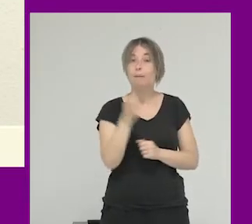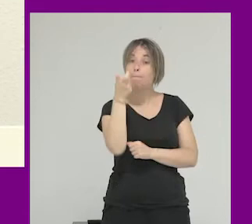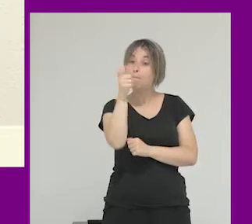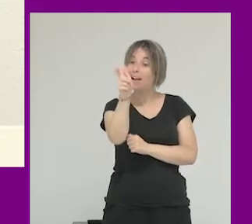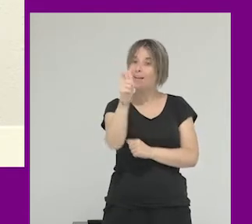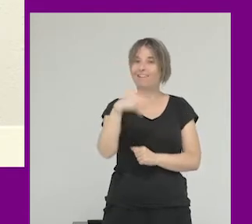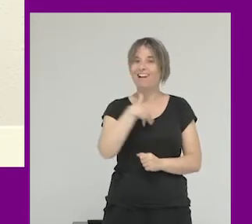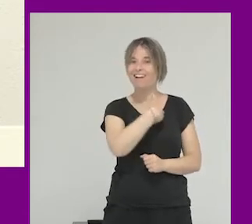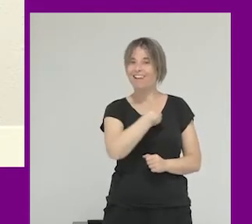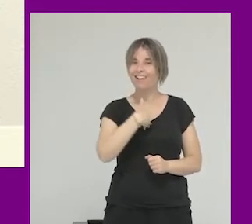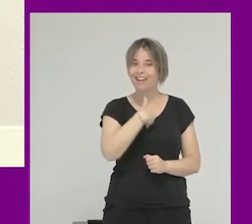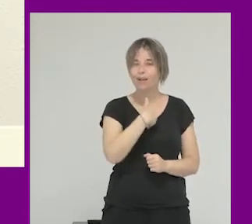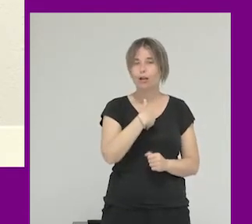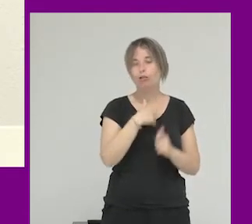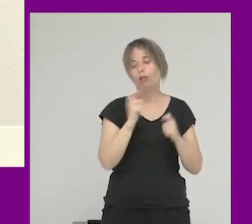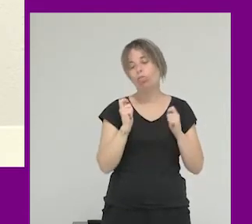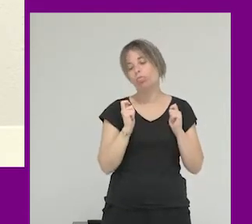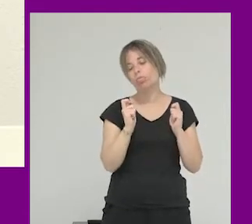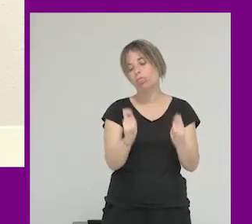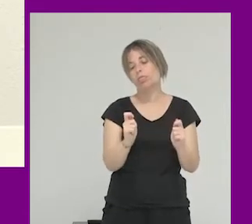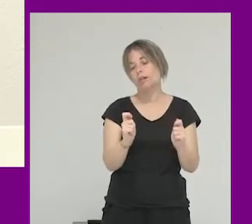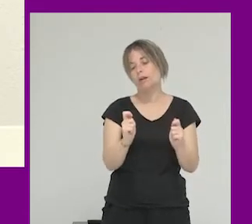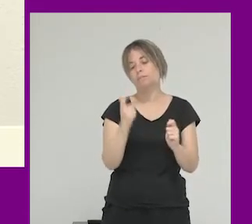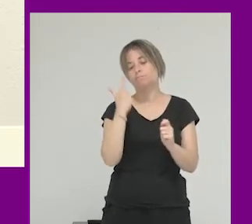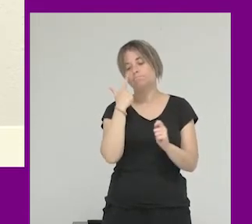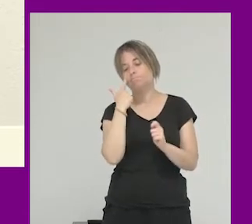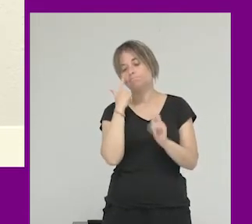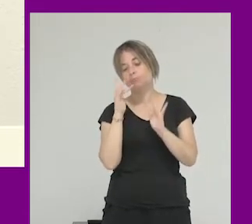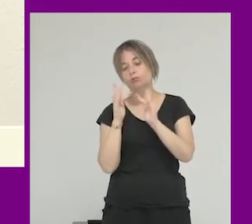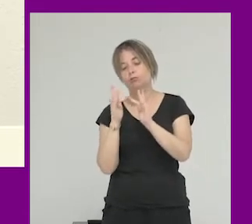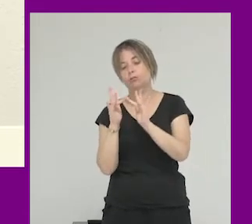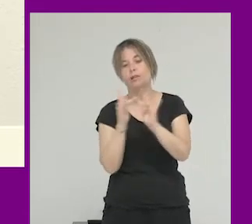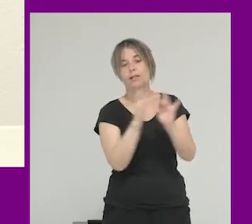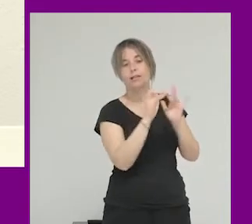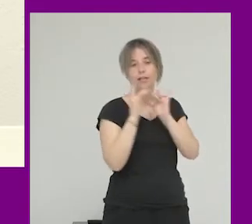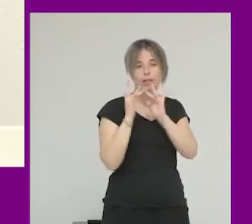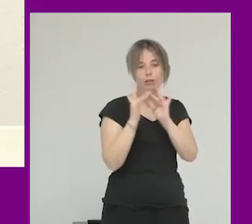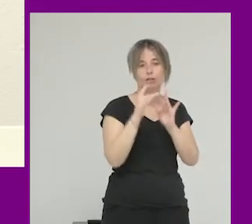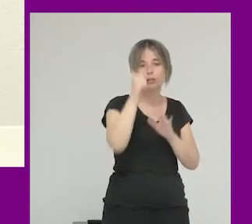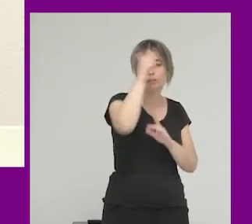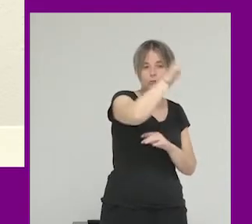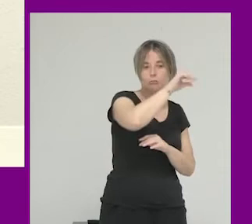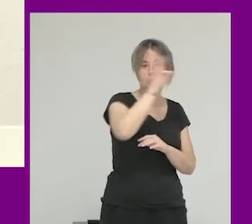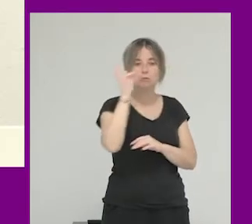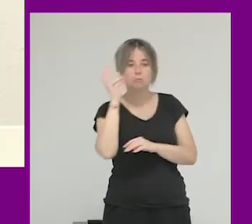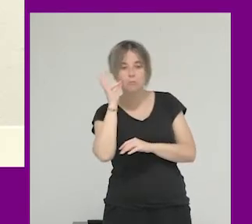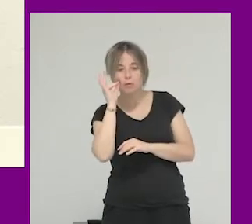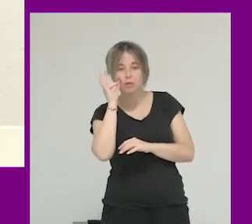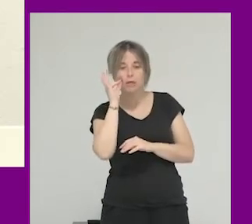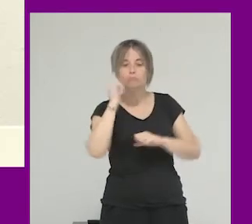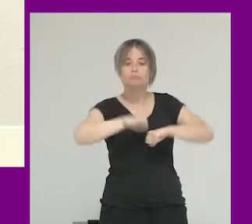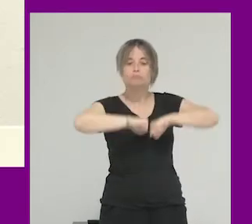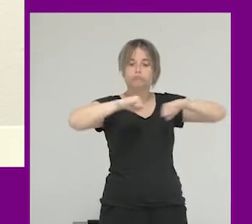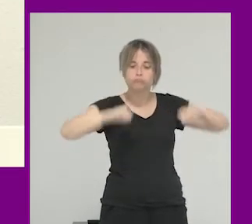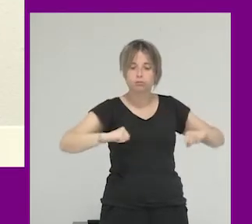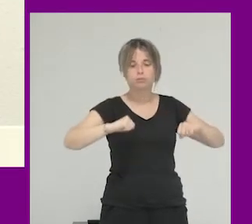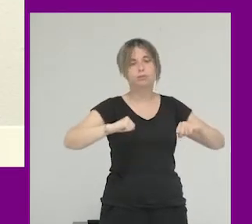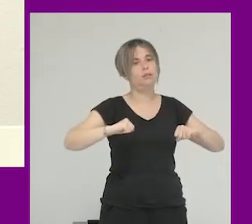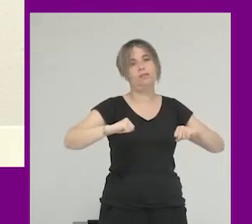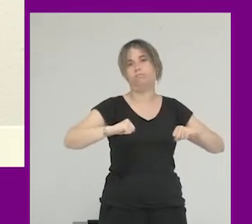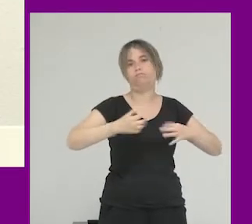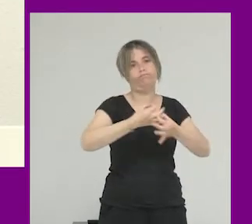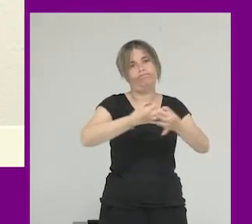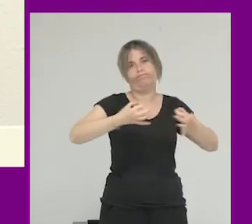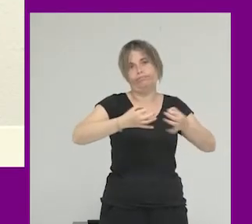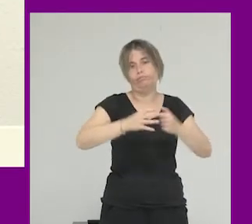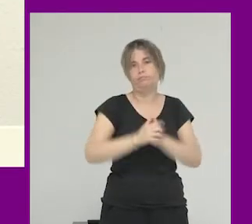género denota la manera en que las relaciones entre los sexos se producen y se institucionalizan. Es decir,